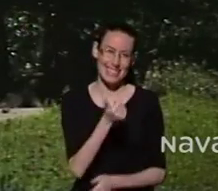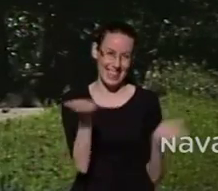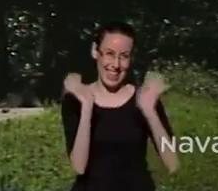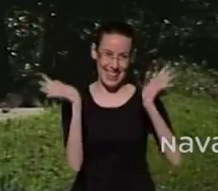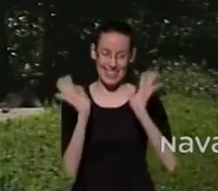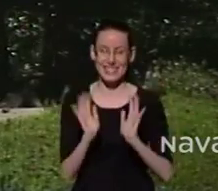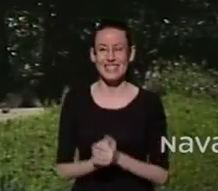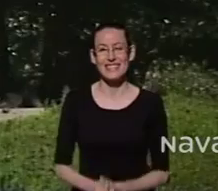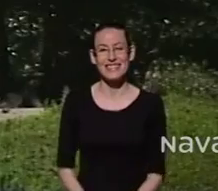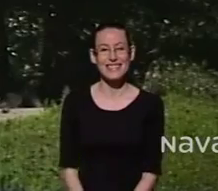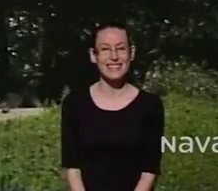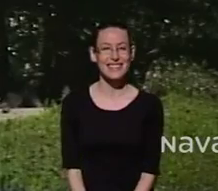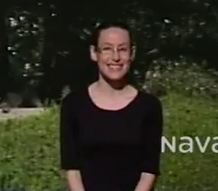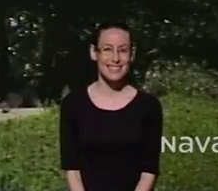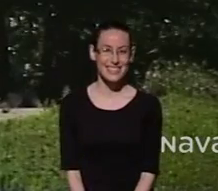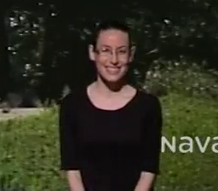¡Adiós! ¡Zuri!